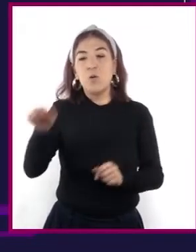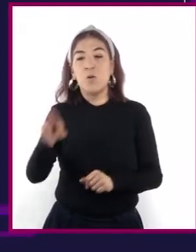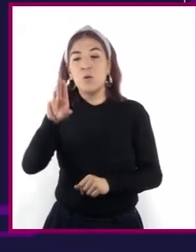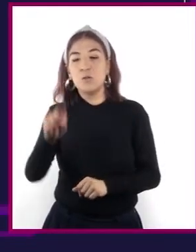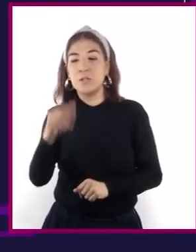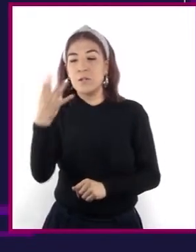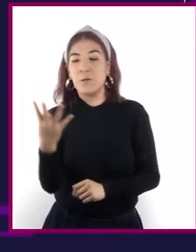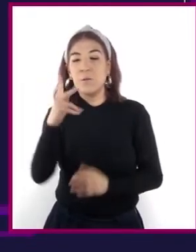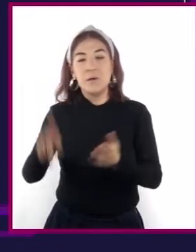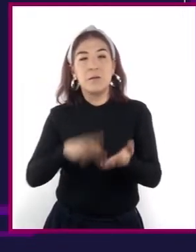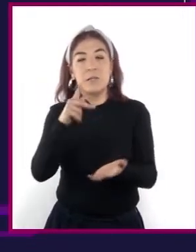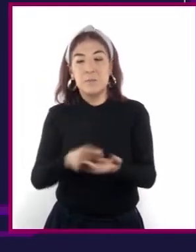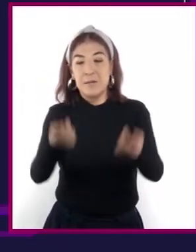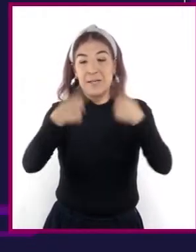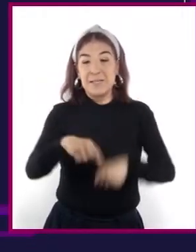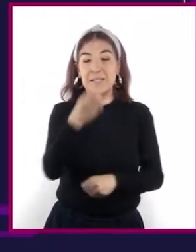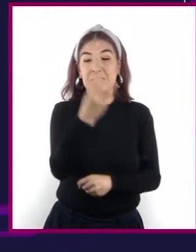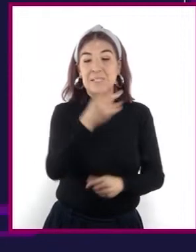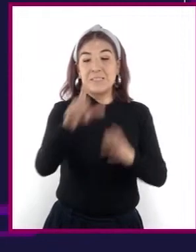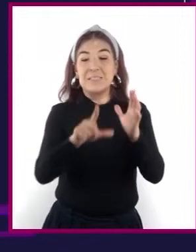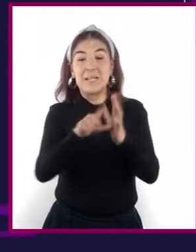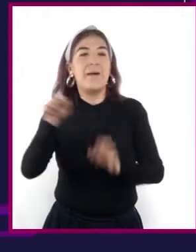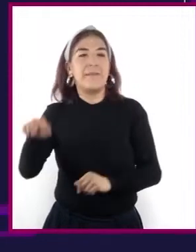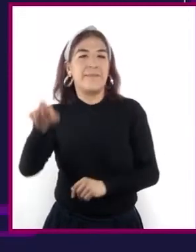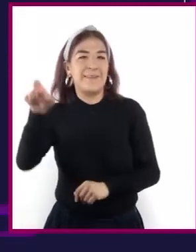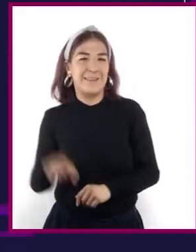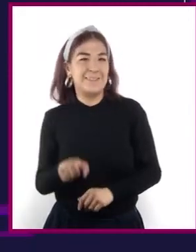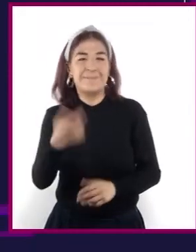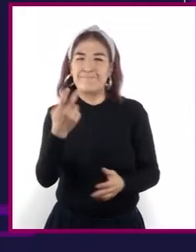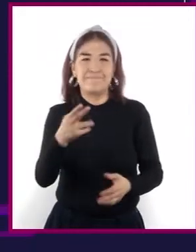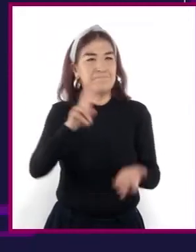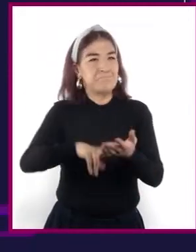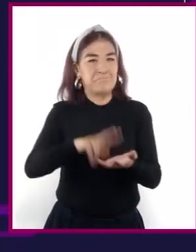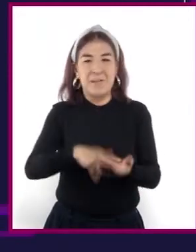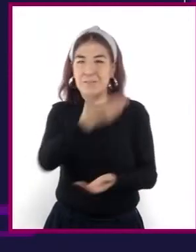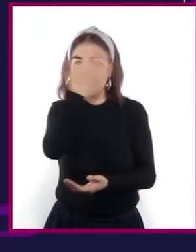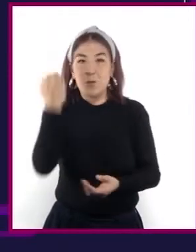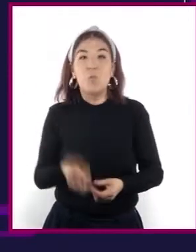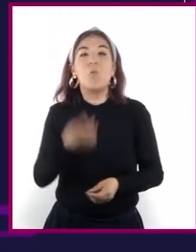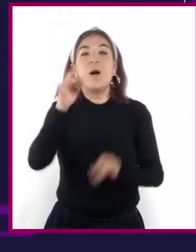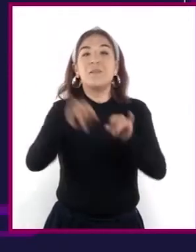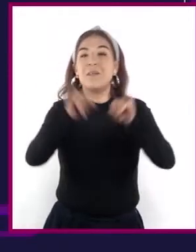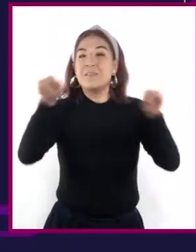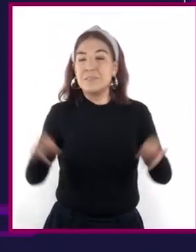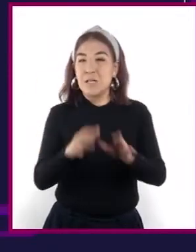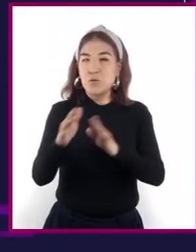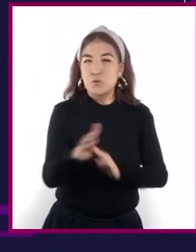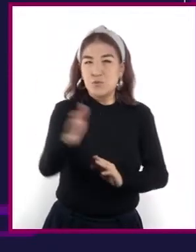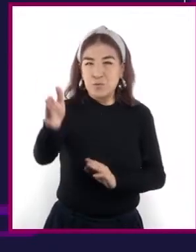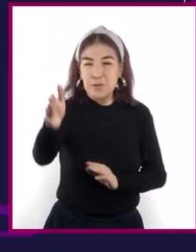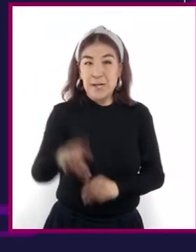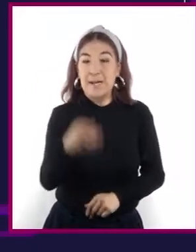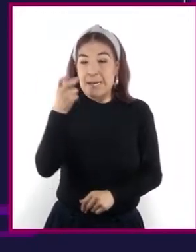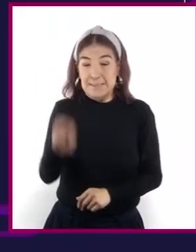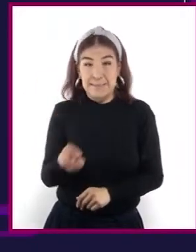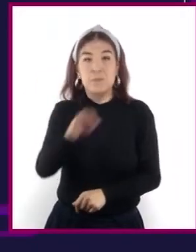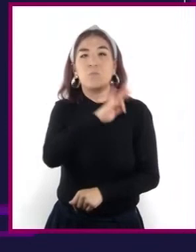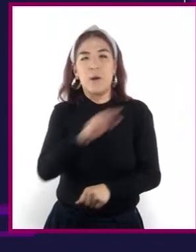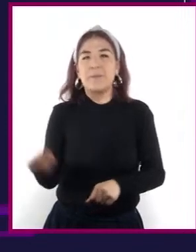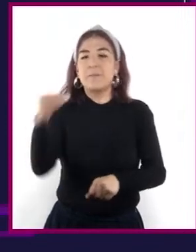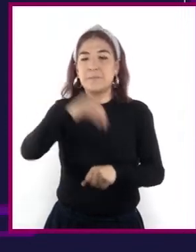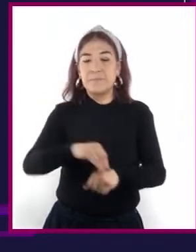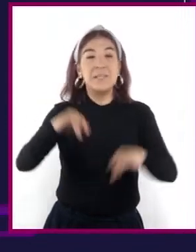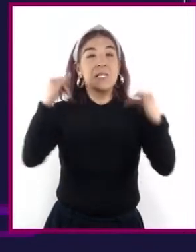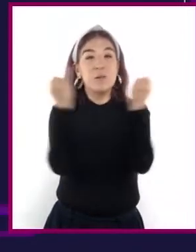84 kilómetros como 3 litros es a X, que representa la distancia buscada. De ahí se puede establecer